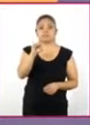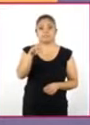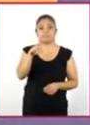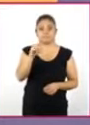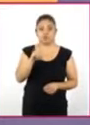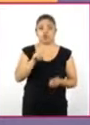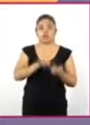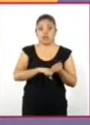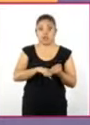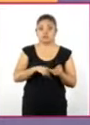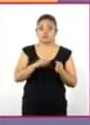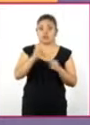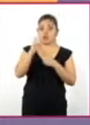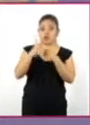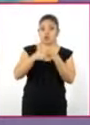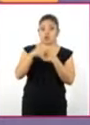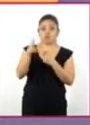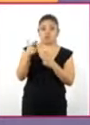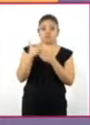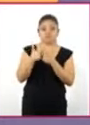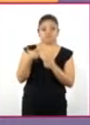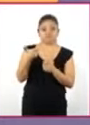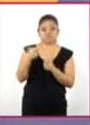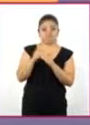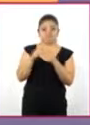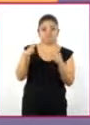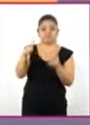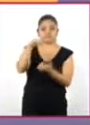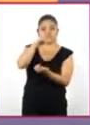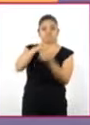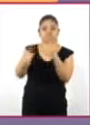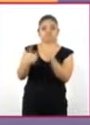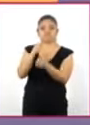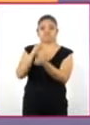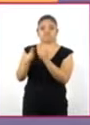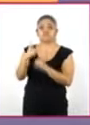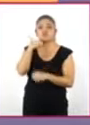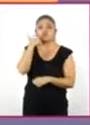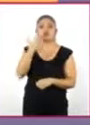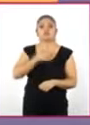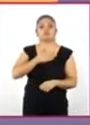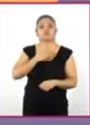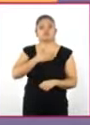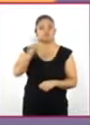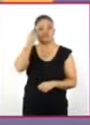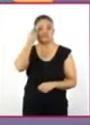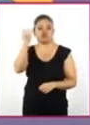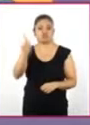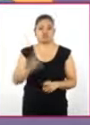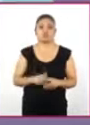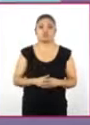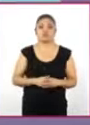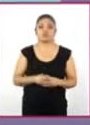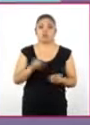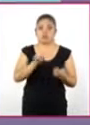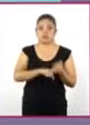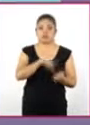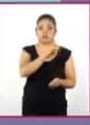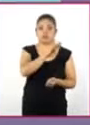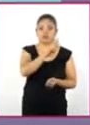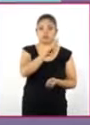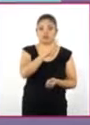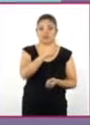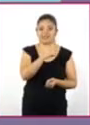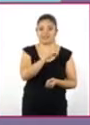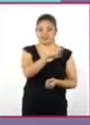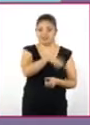potencias industriales europeas comenzaron a competir entre sí por el control de los recursos. La burguesía, mientras